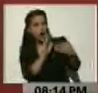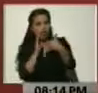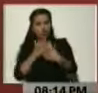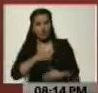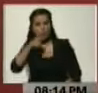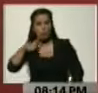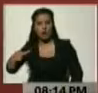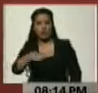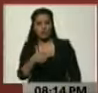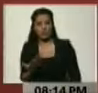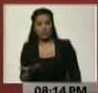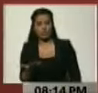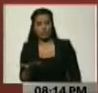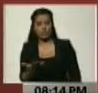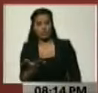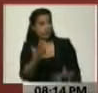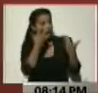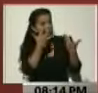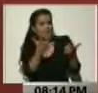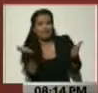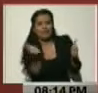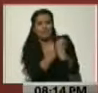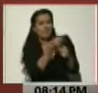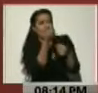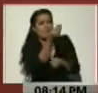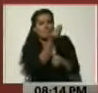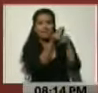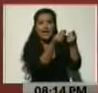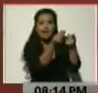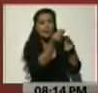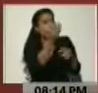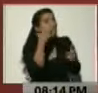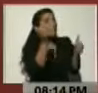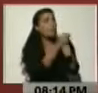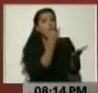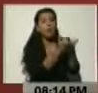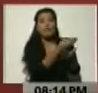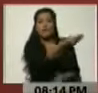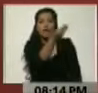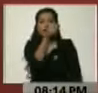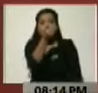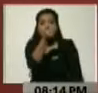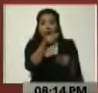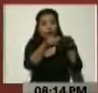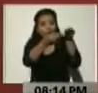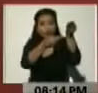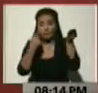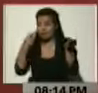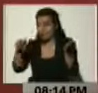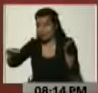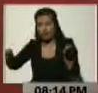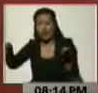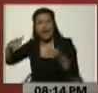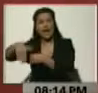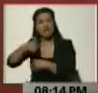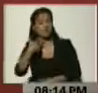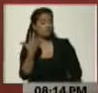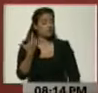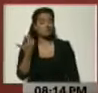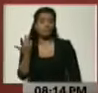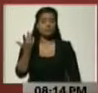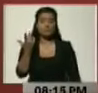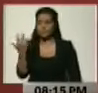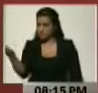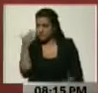Solo eso debería ser suficiente para los muy inteligentes que andan en la calle, vengan y se acerquen a